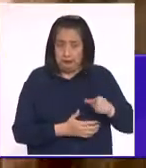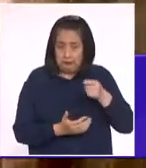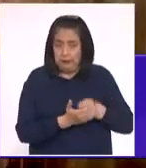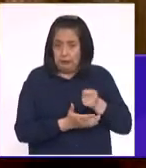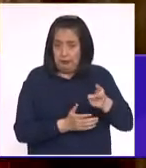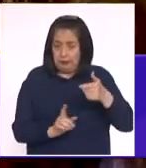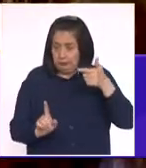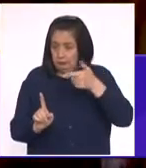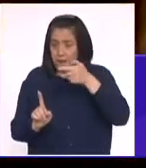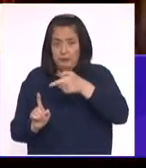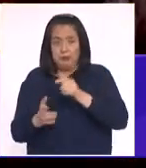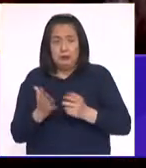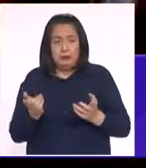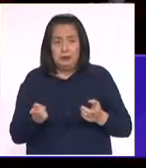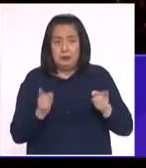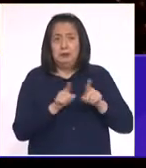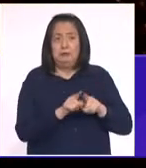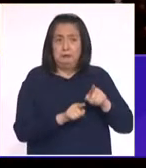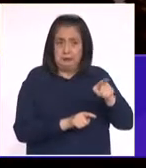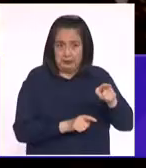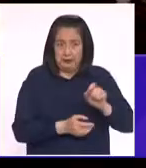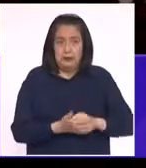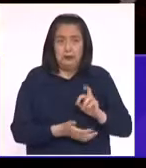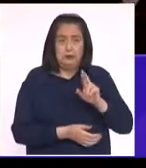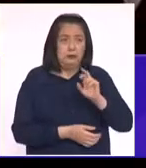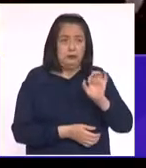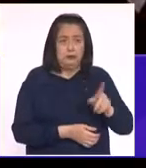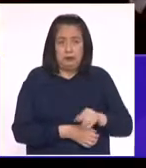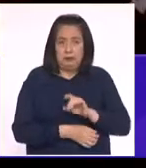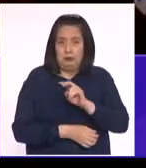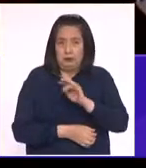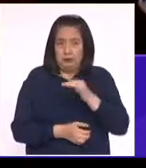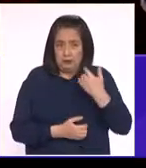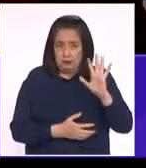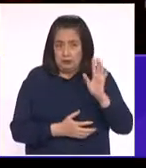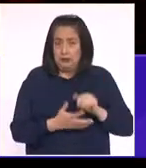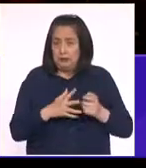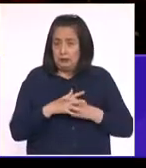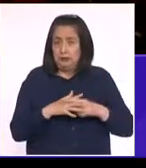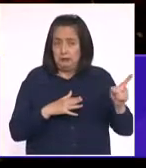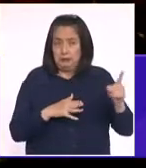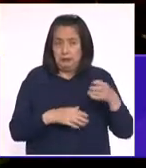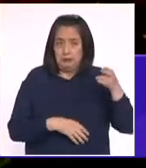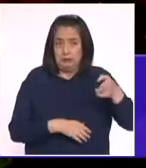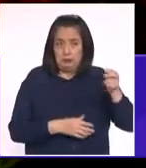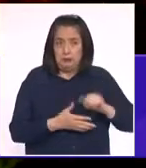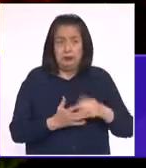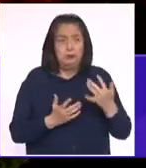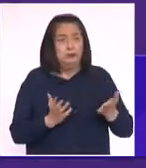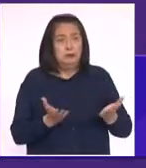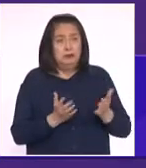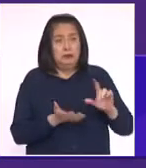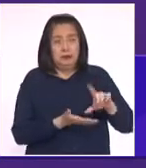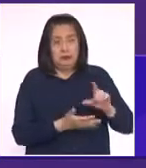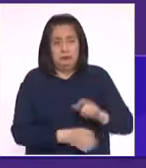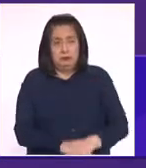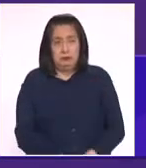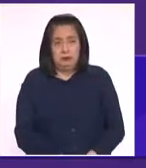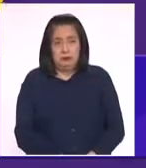su hijo serían las parejas sentimentales de Rosario y Nicole. Ambos ya habrían fugado de Huancayo y estarían en Lima.